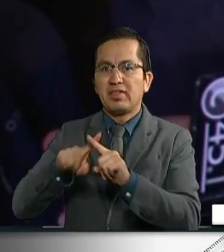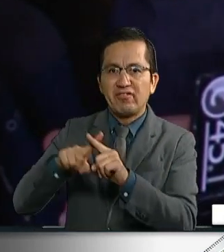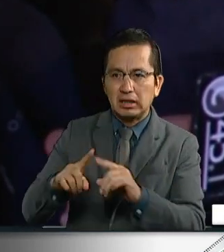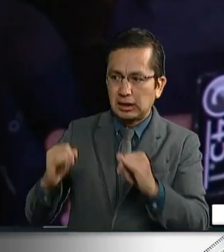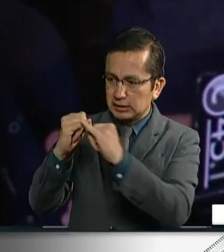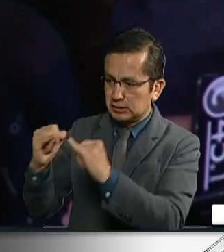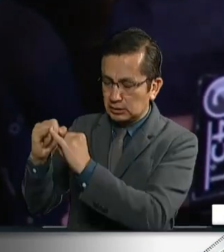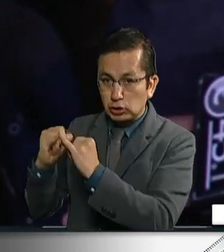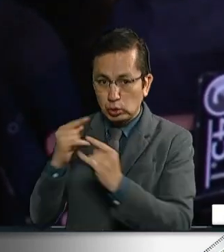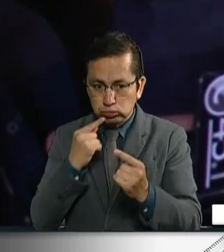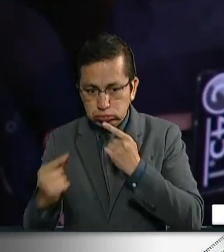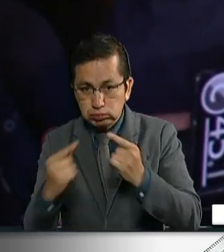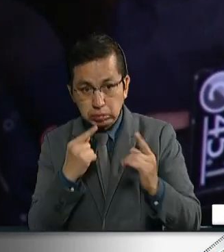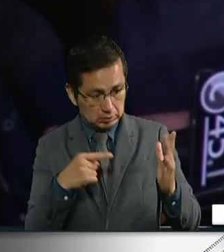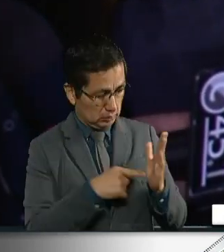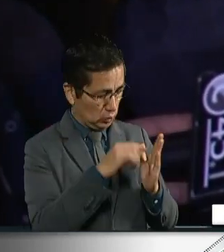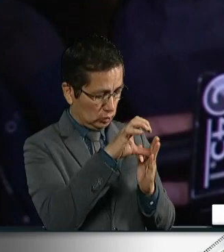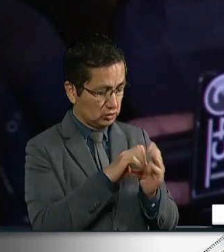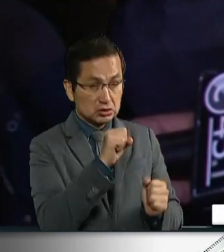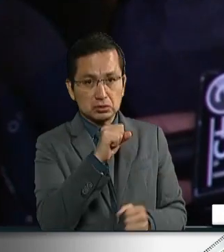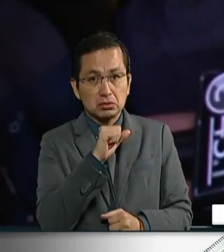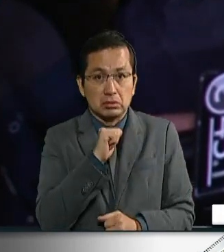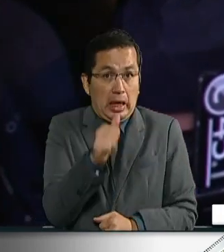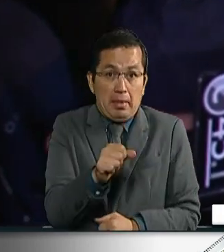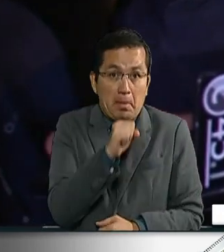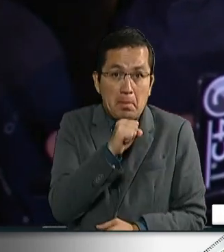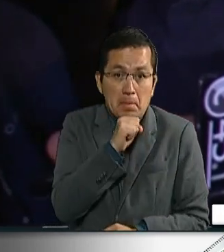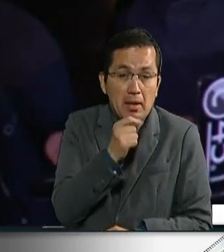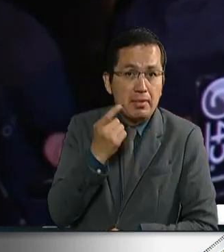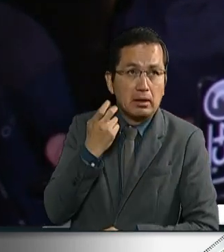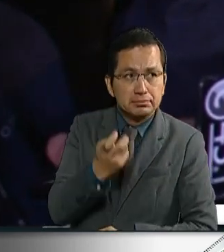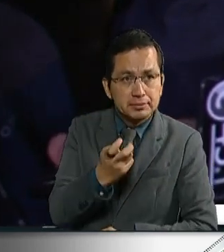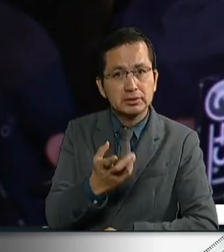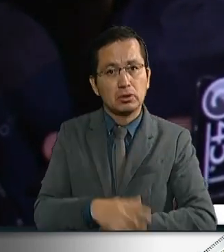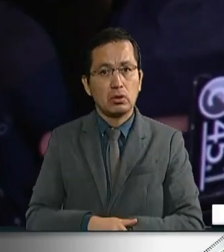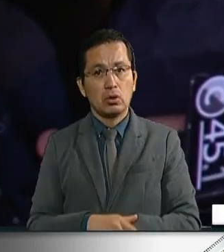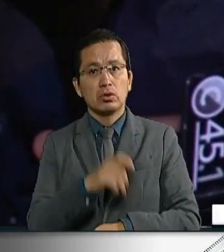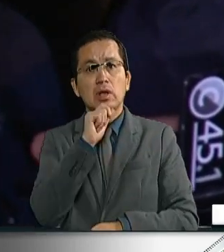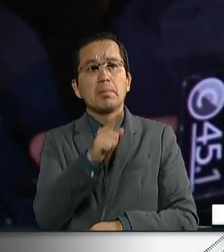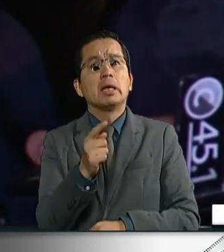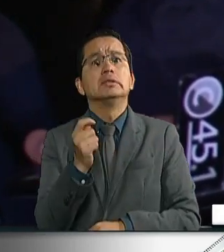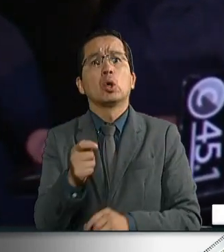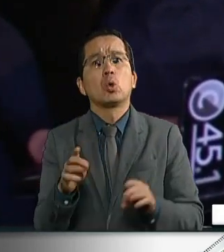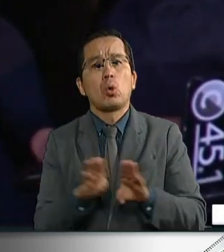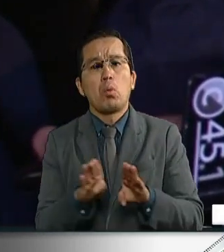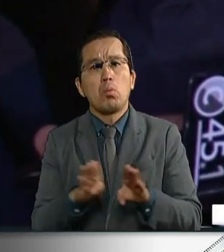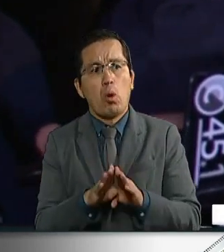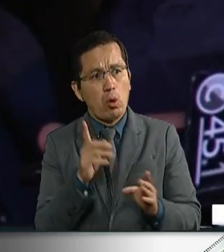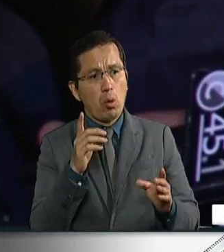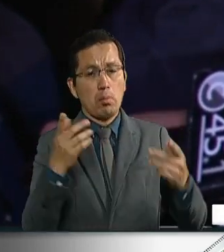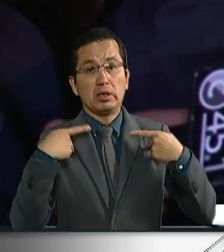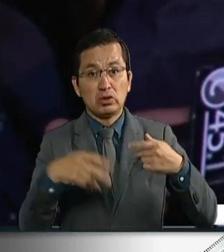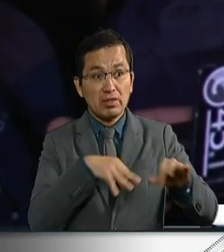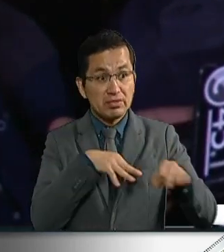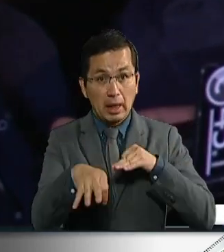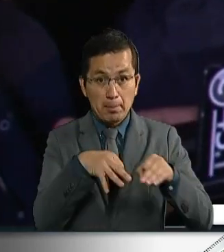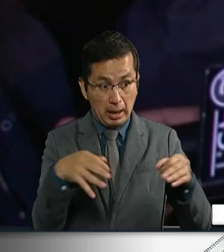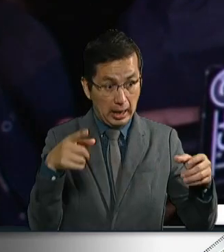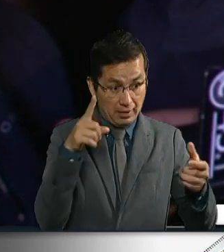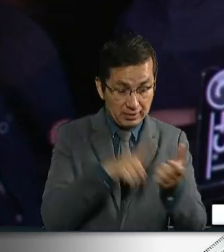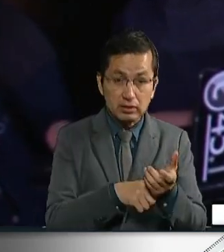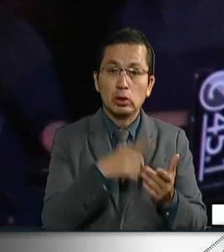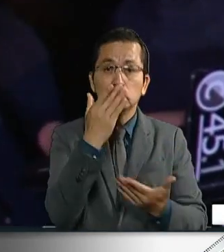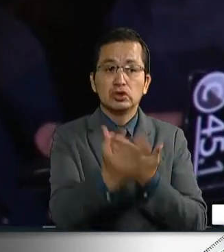no establece la Constitución del Tribunal, el destino y futuro de los trabajadores del